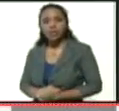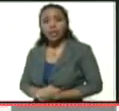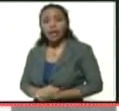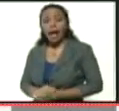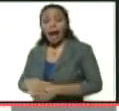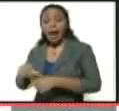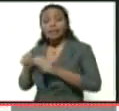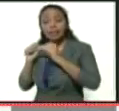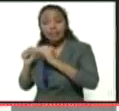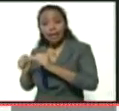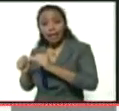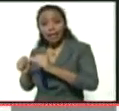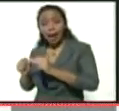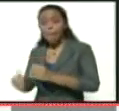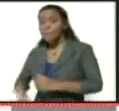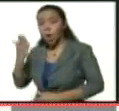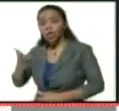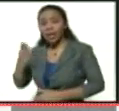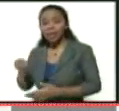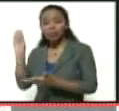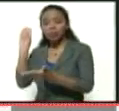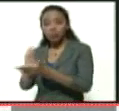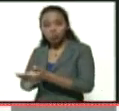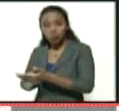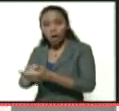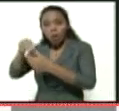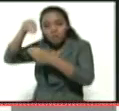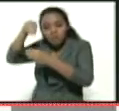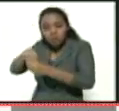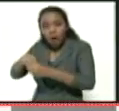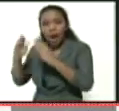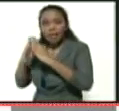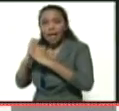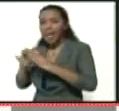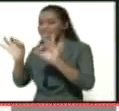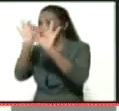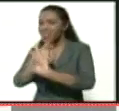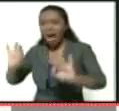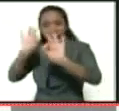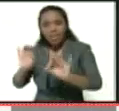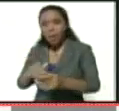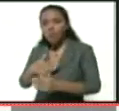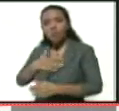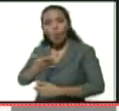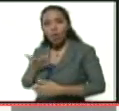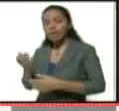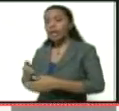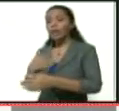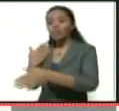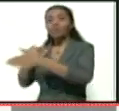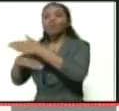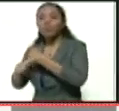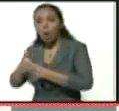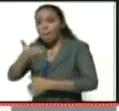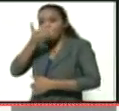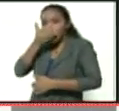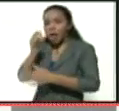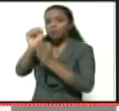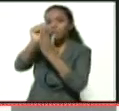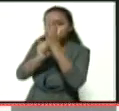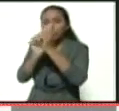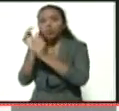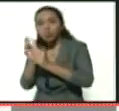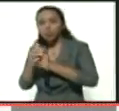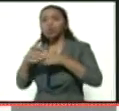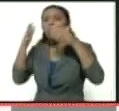fundamental mantener las medidas de prevención. Nadie puede salir a la calle sin su tapabocas, sin su máscara, sin